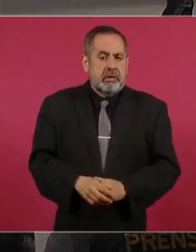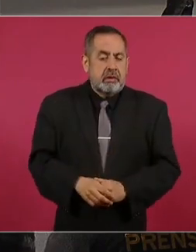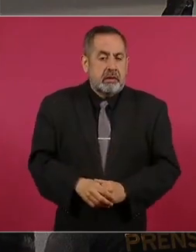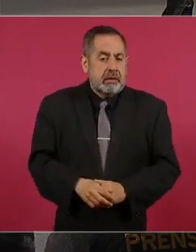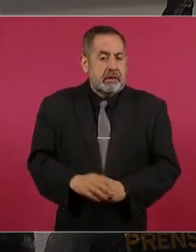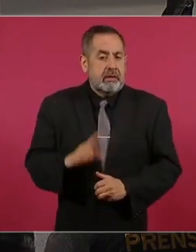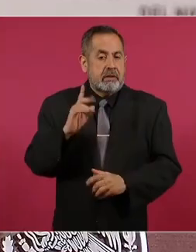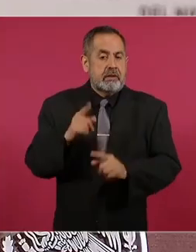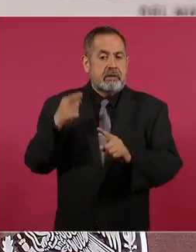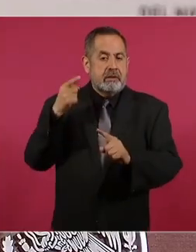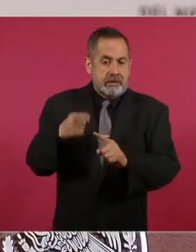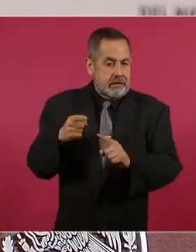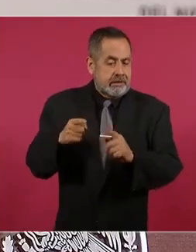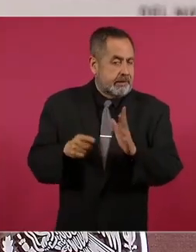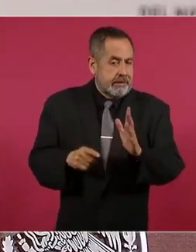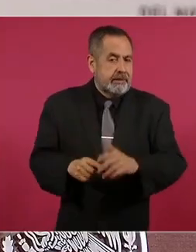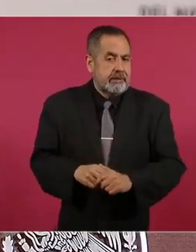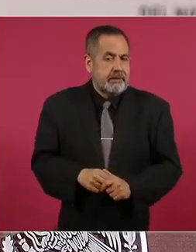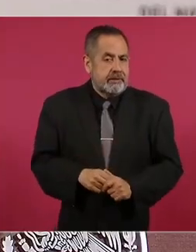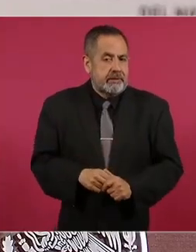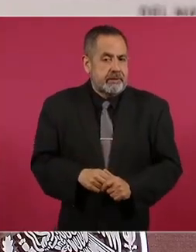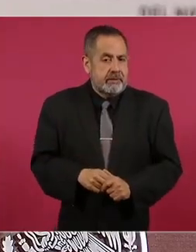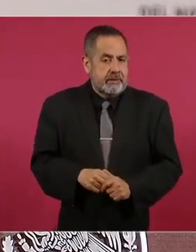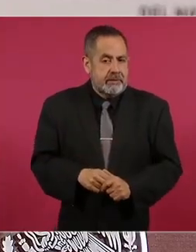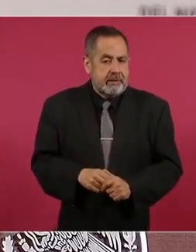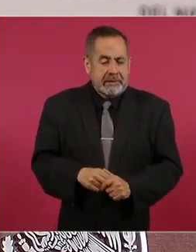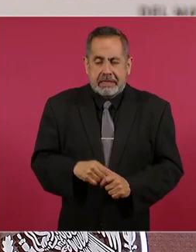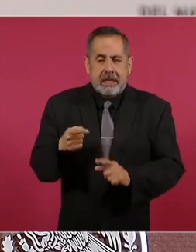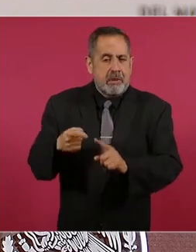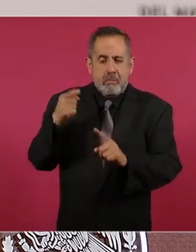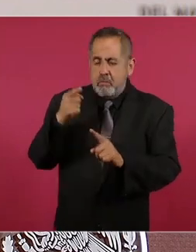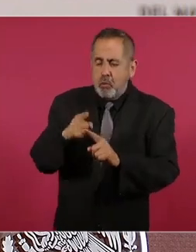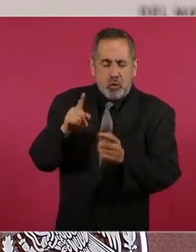La cuestión no es esa,